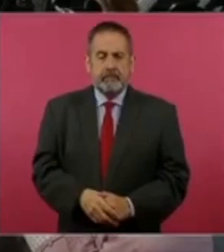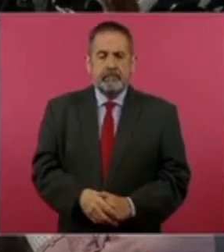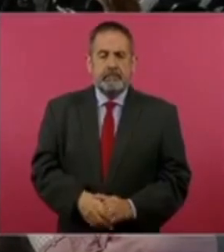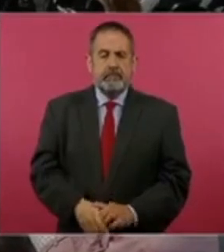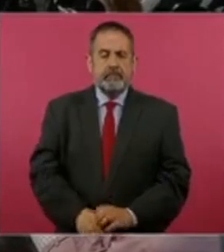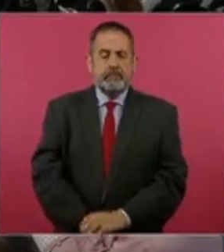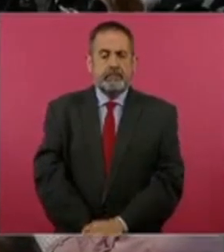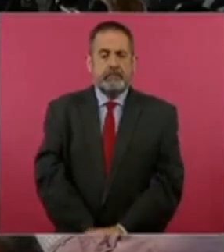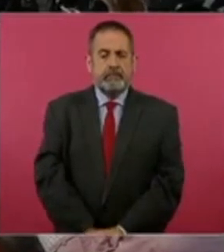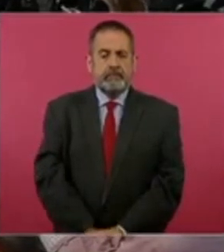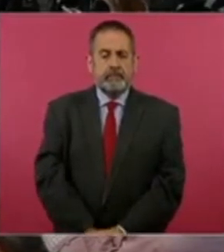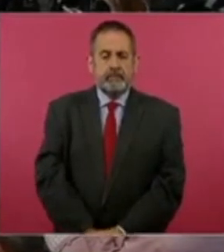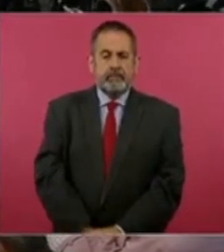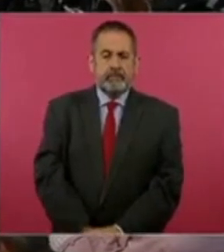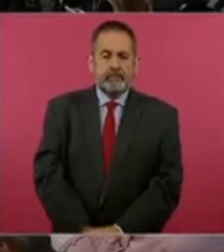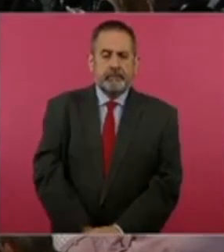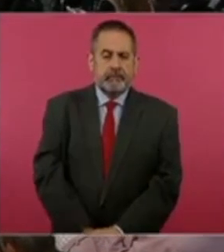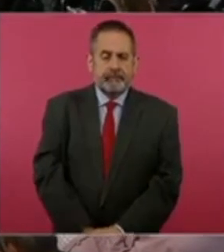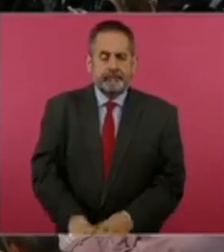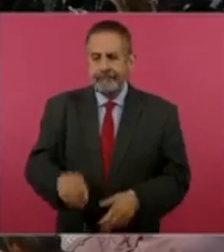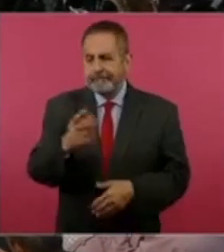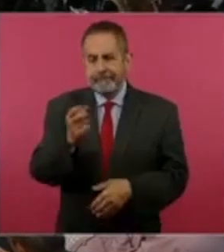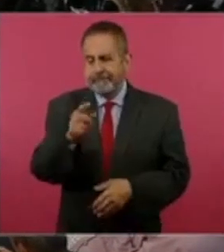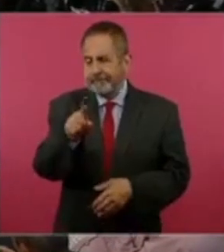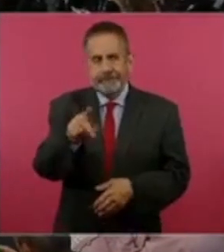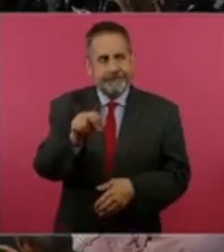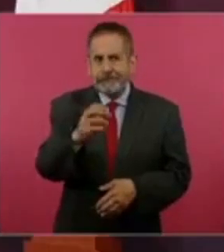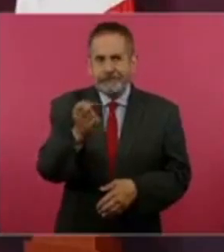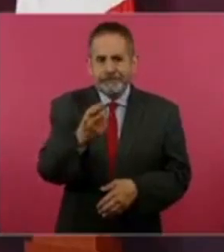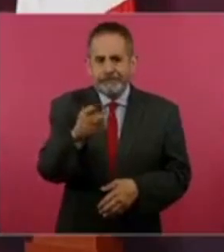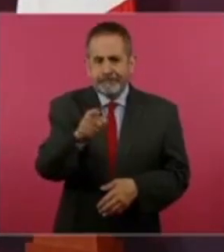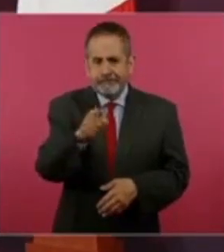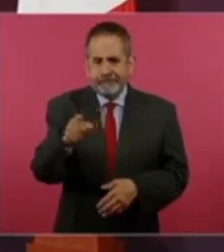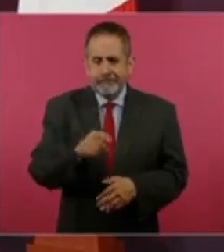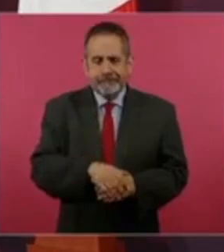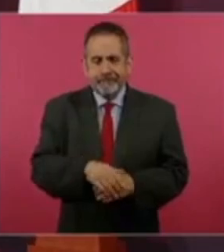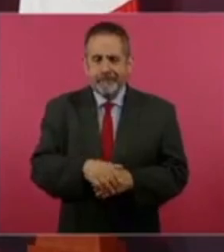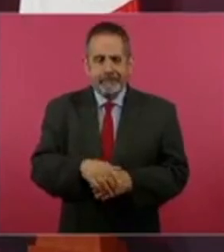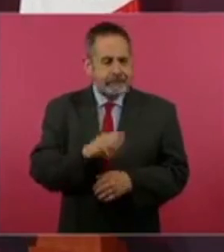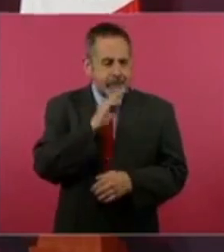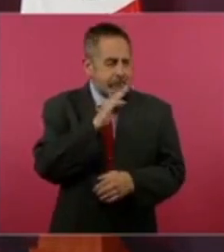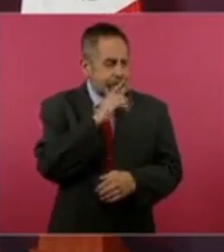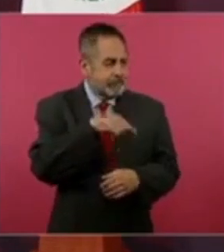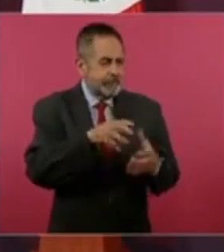Familiares, a las madres buscadoras que llevan a cabo estas actividades. Es que no es algo que tenga que ver con ellas.